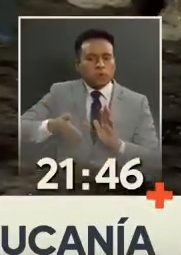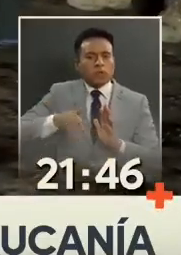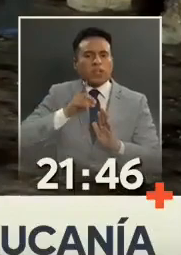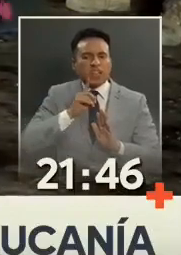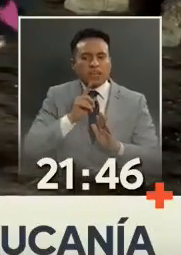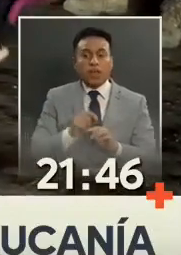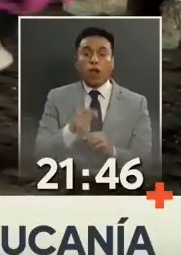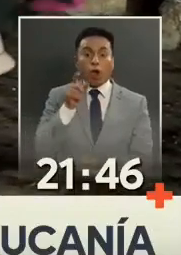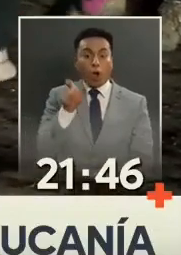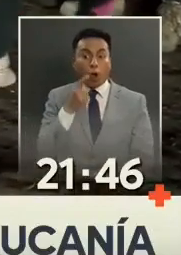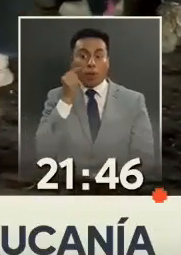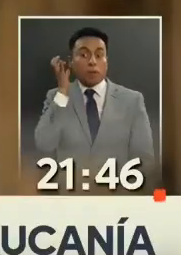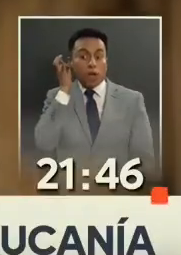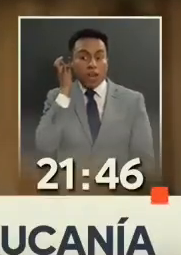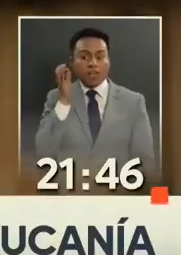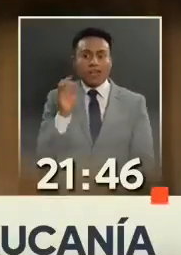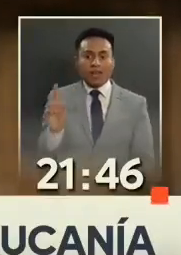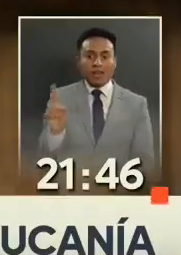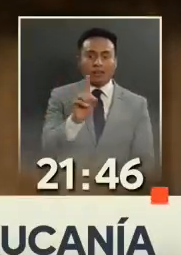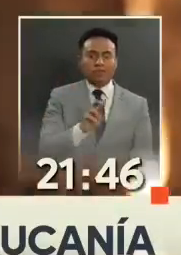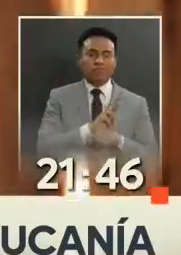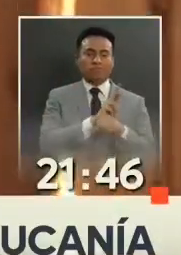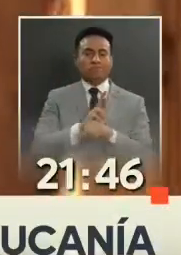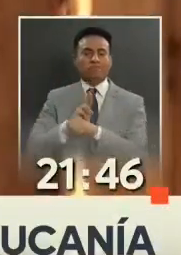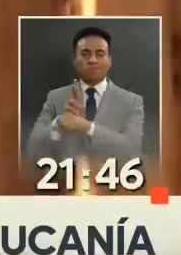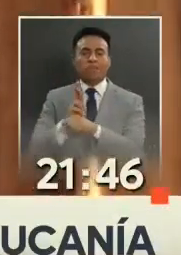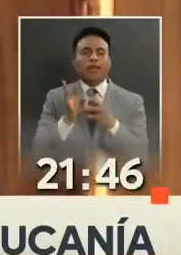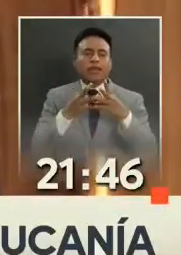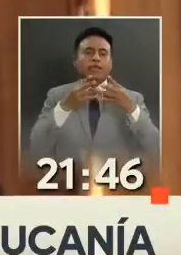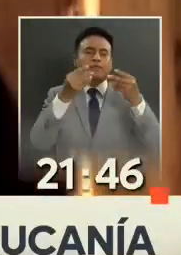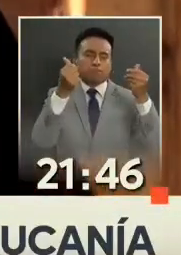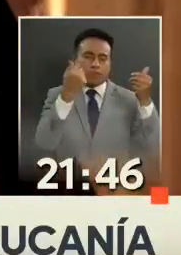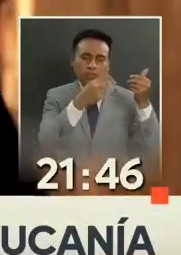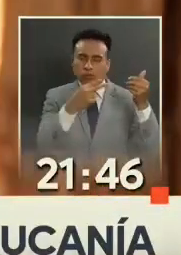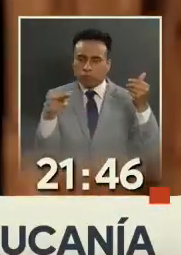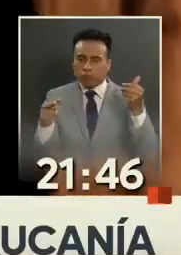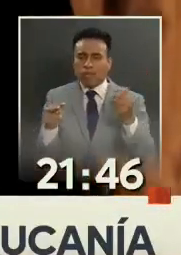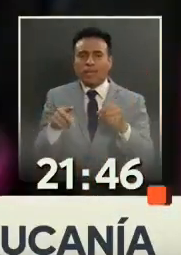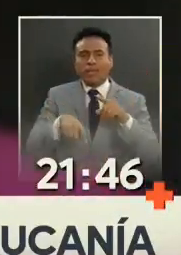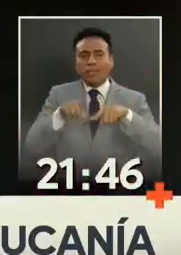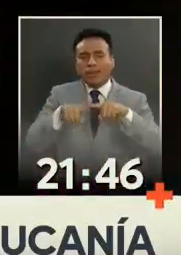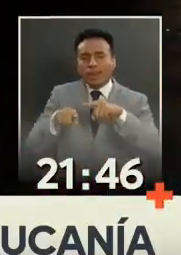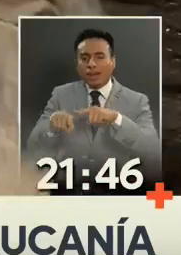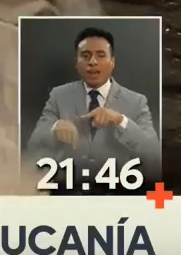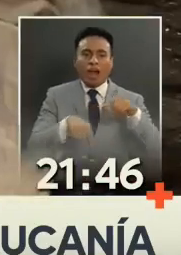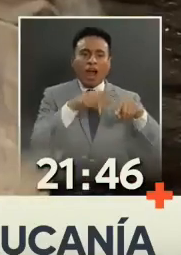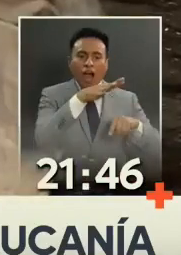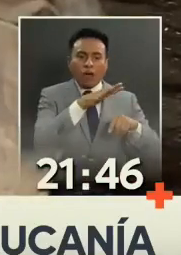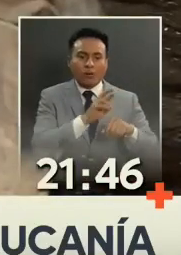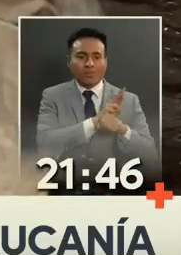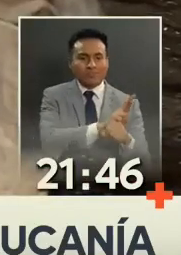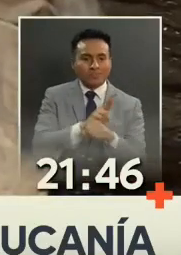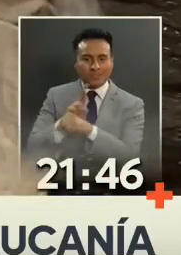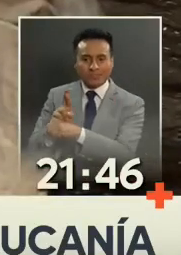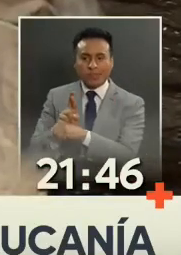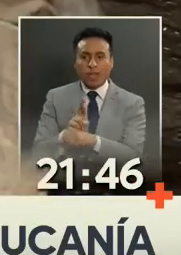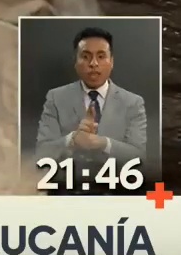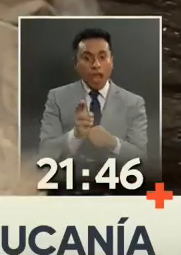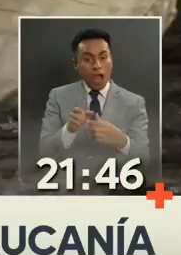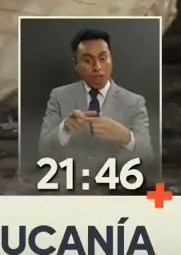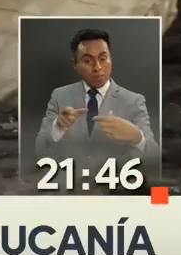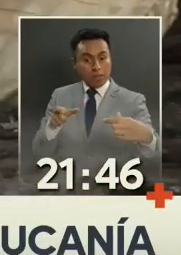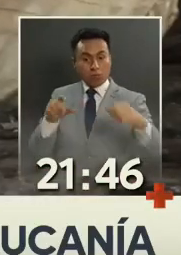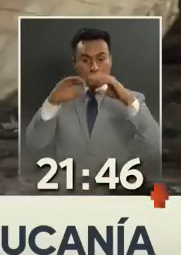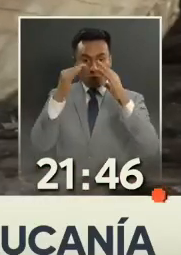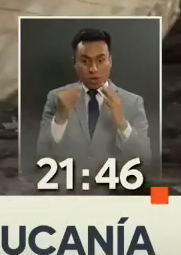Hombre y mujer, cada uno representa a un espíritu, la tierra y el agua. Al medio de la ruca, un